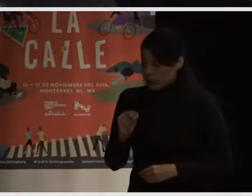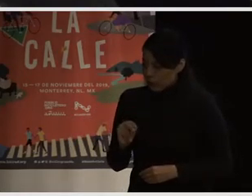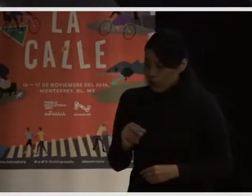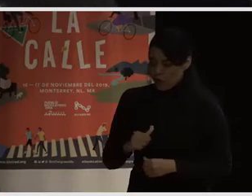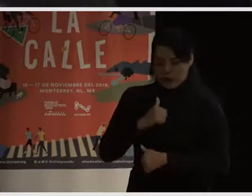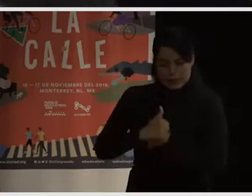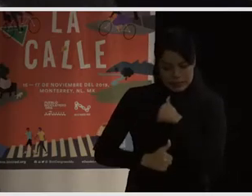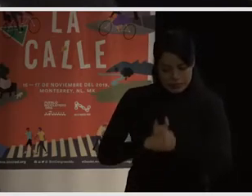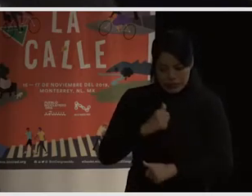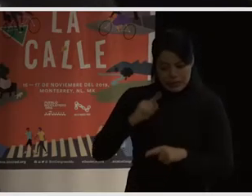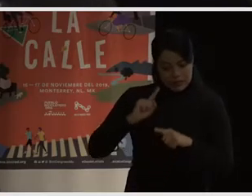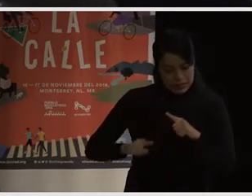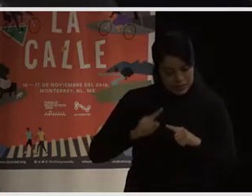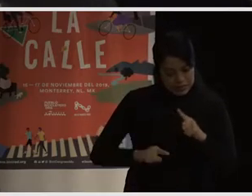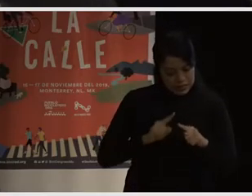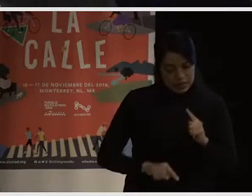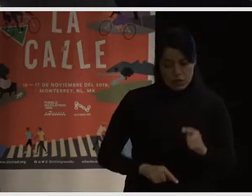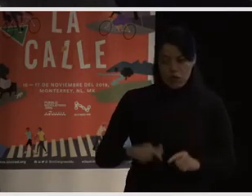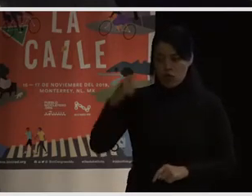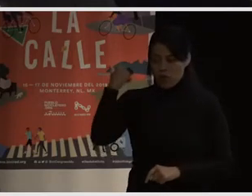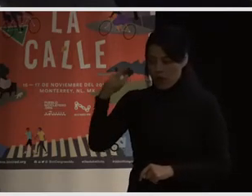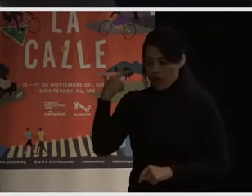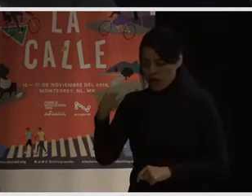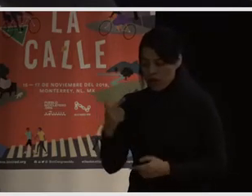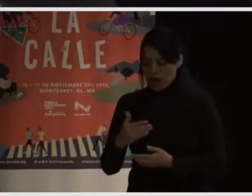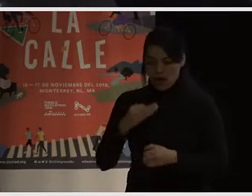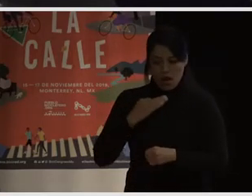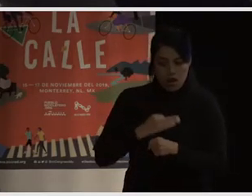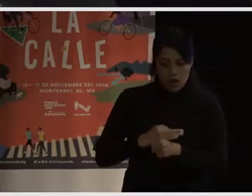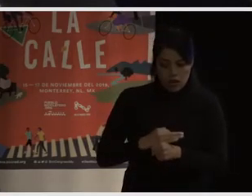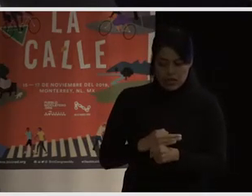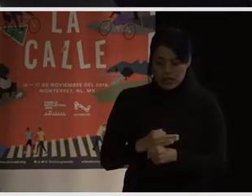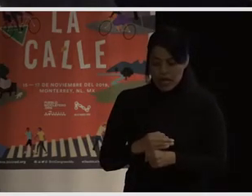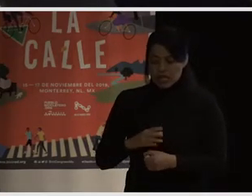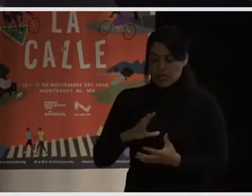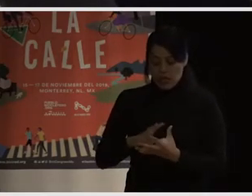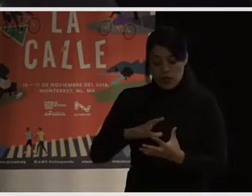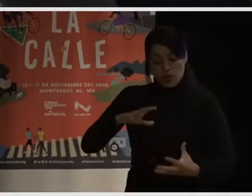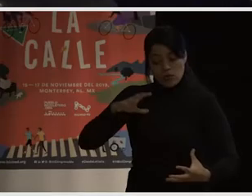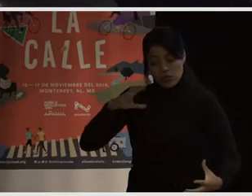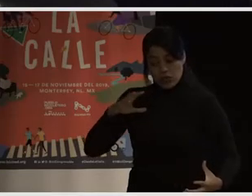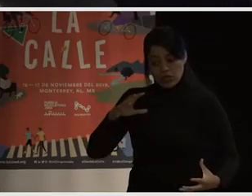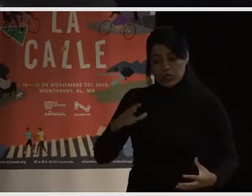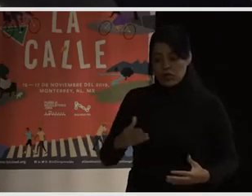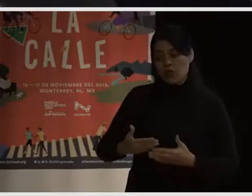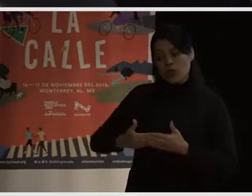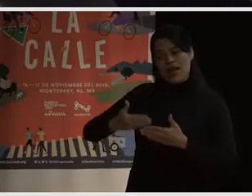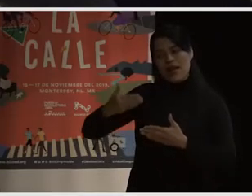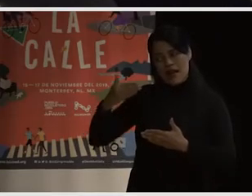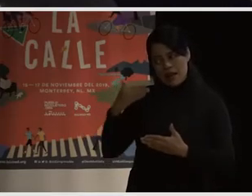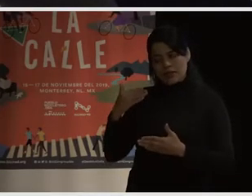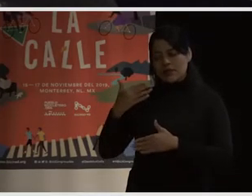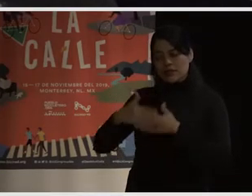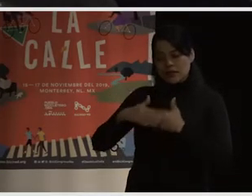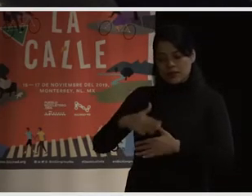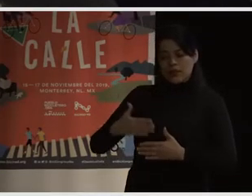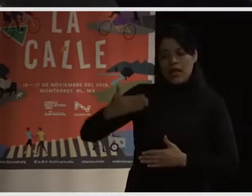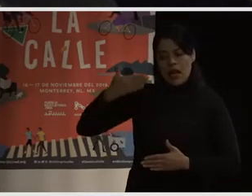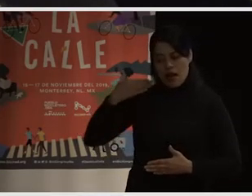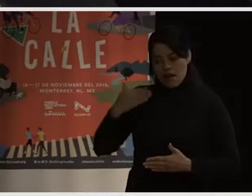esta mesa es eso a guadalajara ahorita podemos decir que hemos dado pasos agigantados a comparación de cómo estábamos hace 15